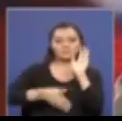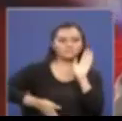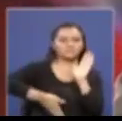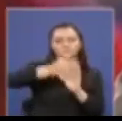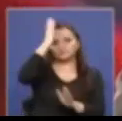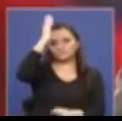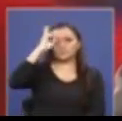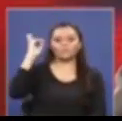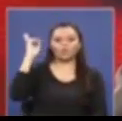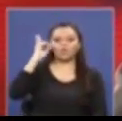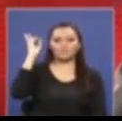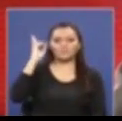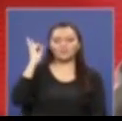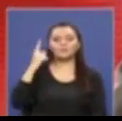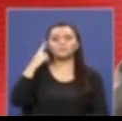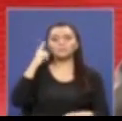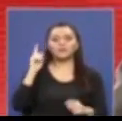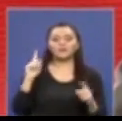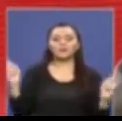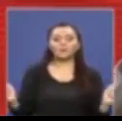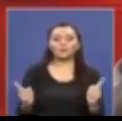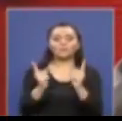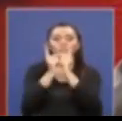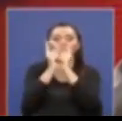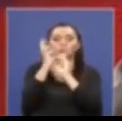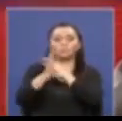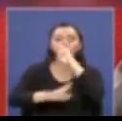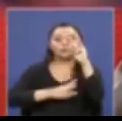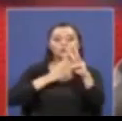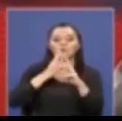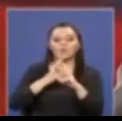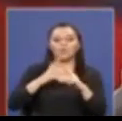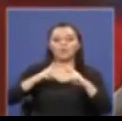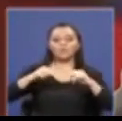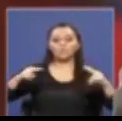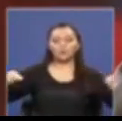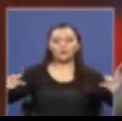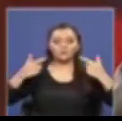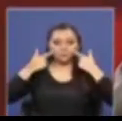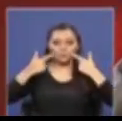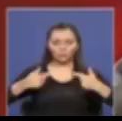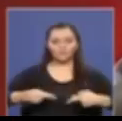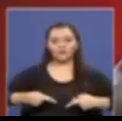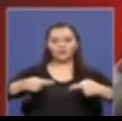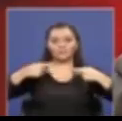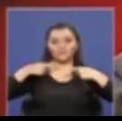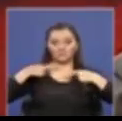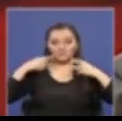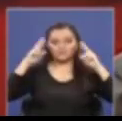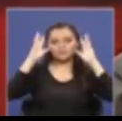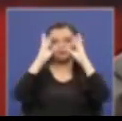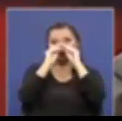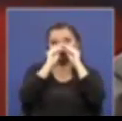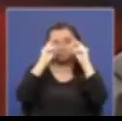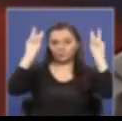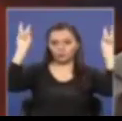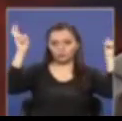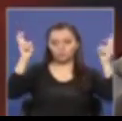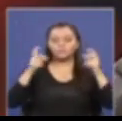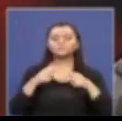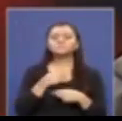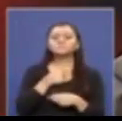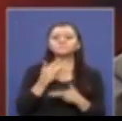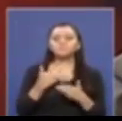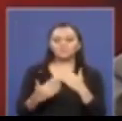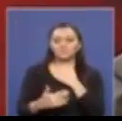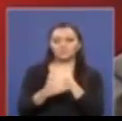Bolivia para la cumbre de los pueblos contra el cambio climático y por el cuidado de la vida, a la